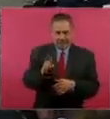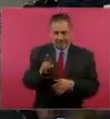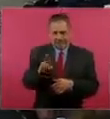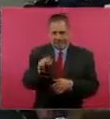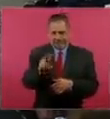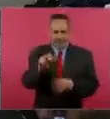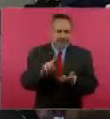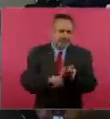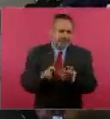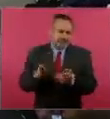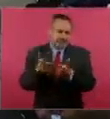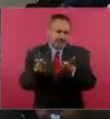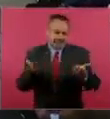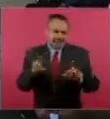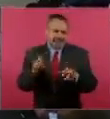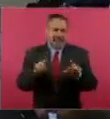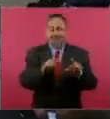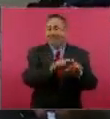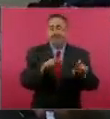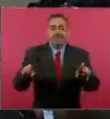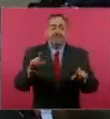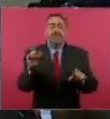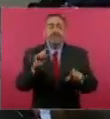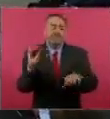o río Grande,